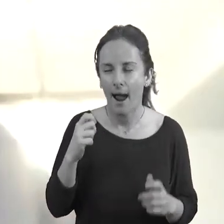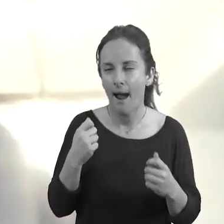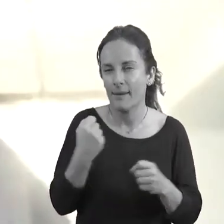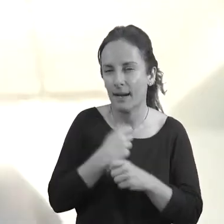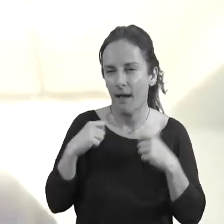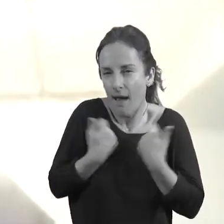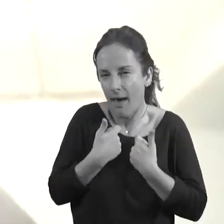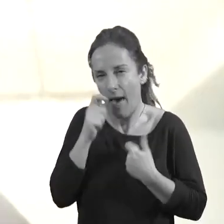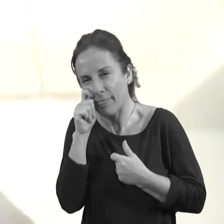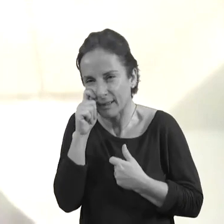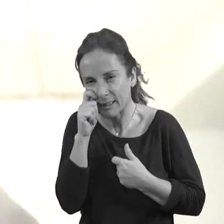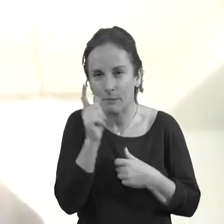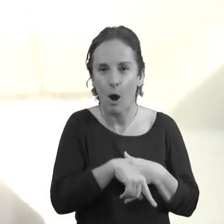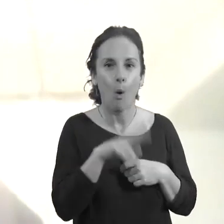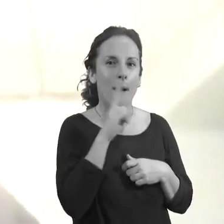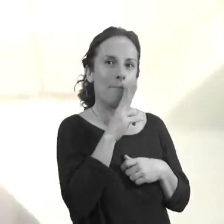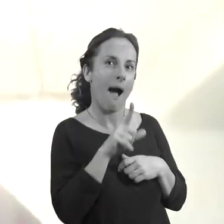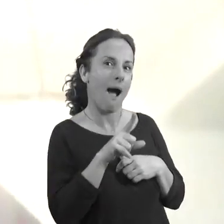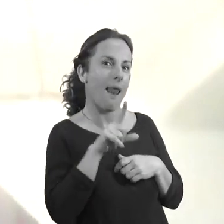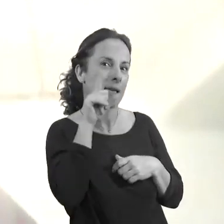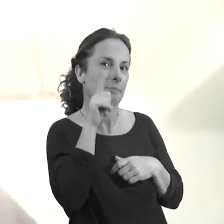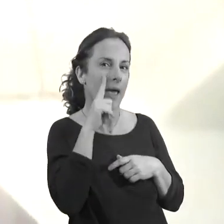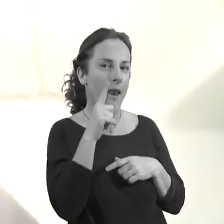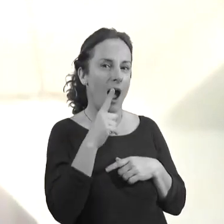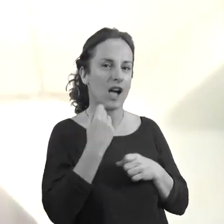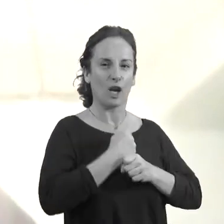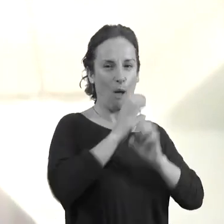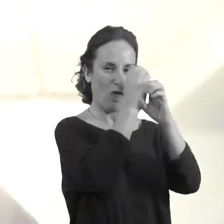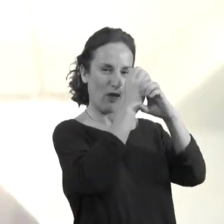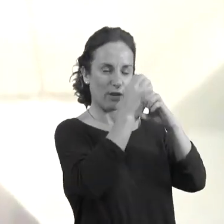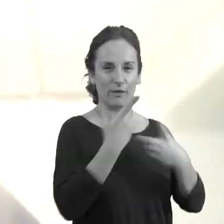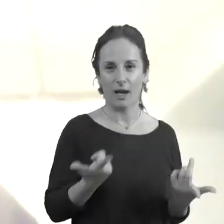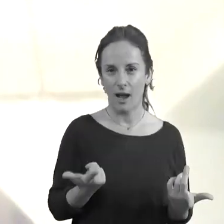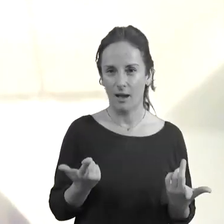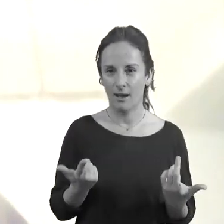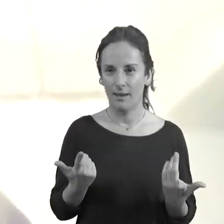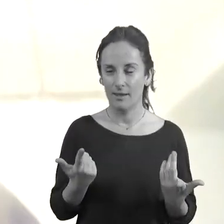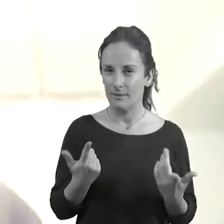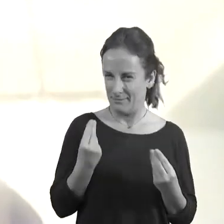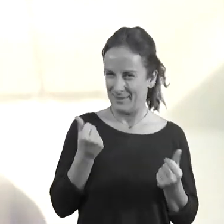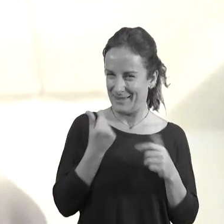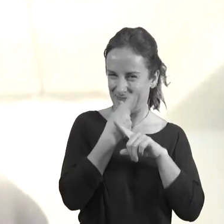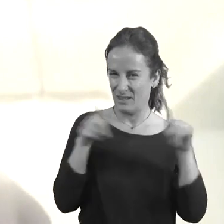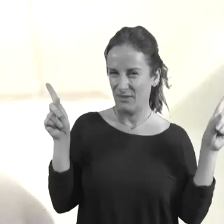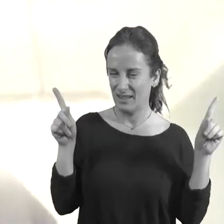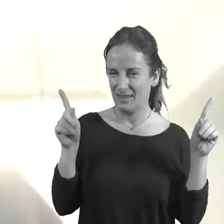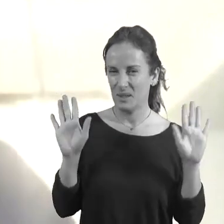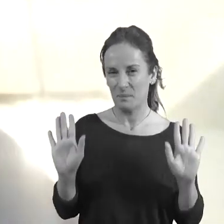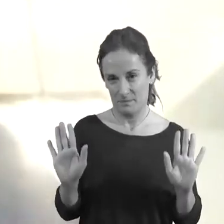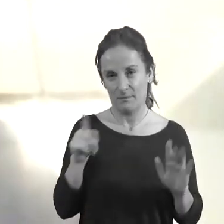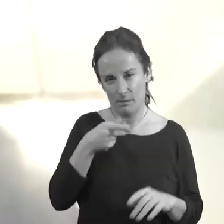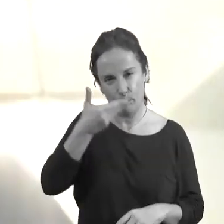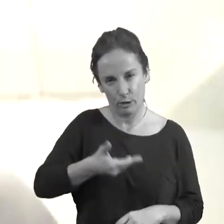madre lesbiana que es científica, ¿no? Y que eso también me parecía algo a señalar. Y